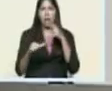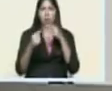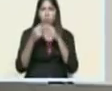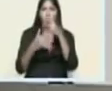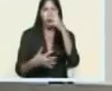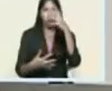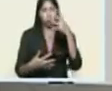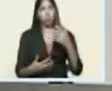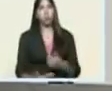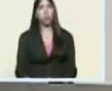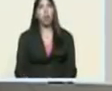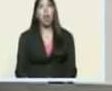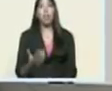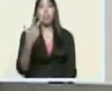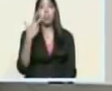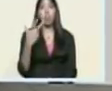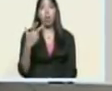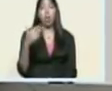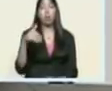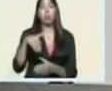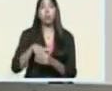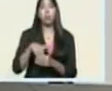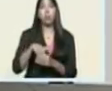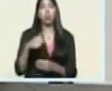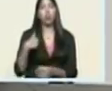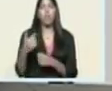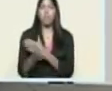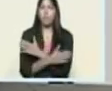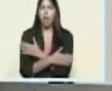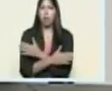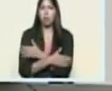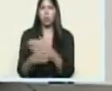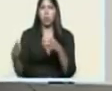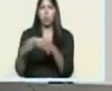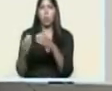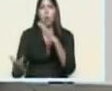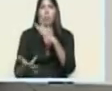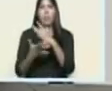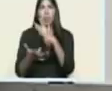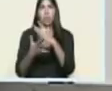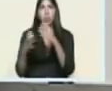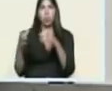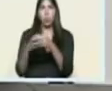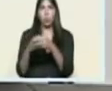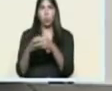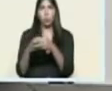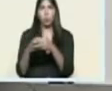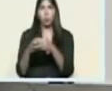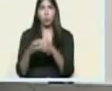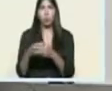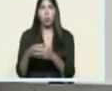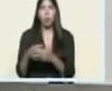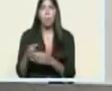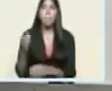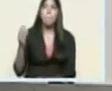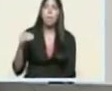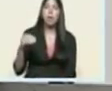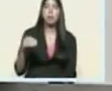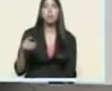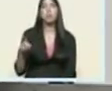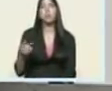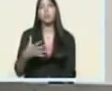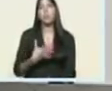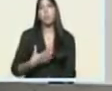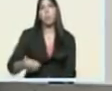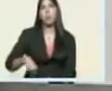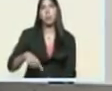3 elecciones. Quiero felicitar al cuerpo técnico, a la directiva y a la presidenta del Consejo Nacional